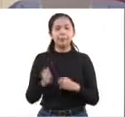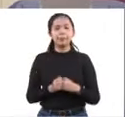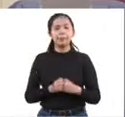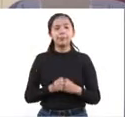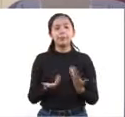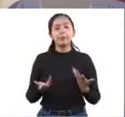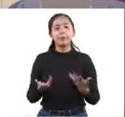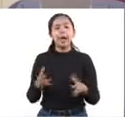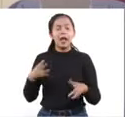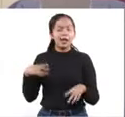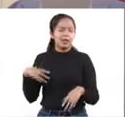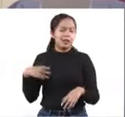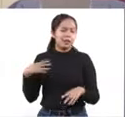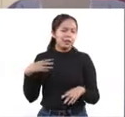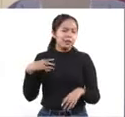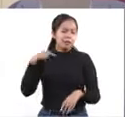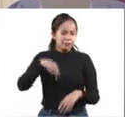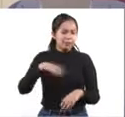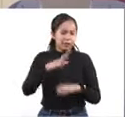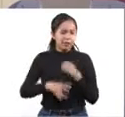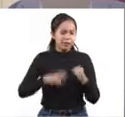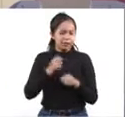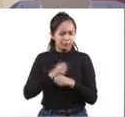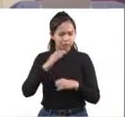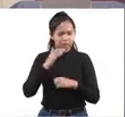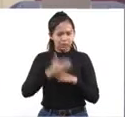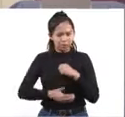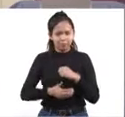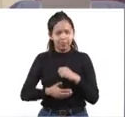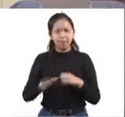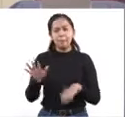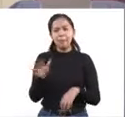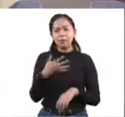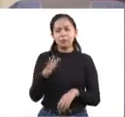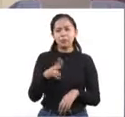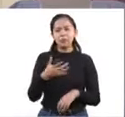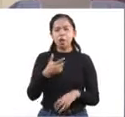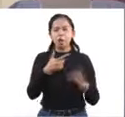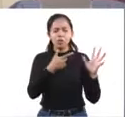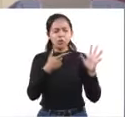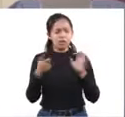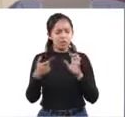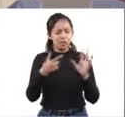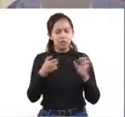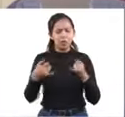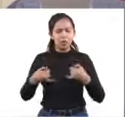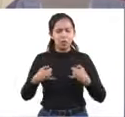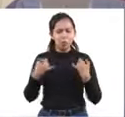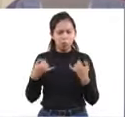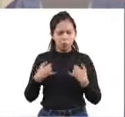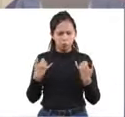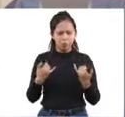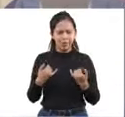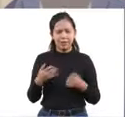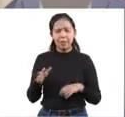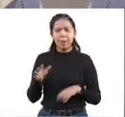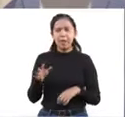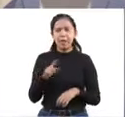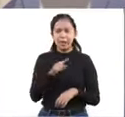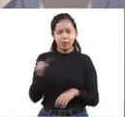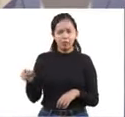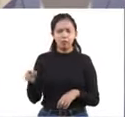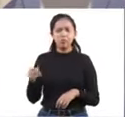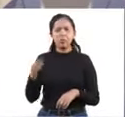logrado traer a México a 700 de estos jóvenes, que muchos hasta 30 años han